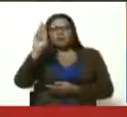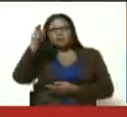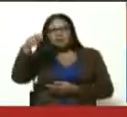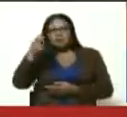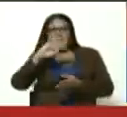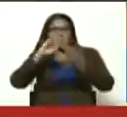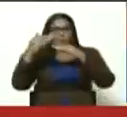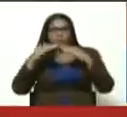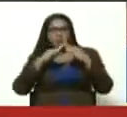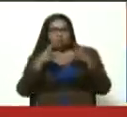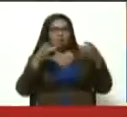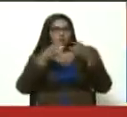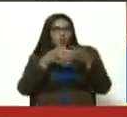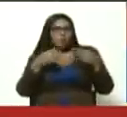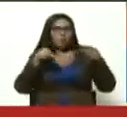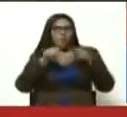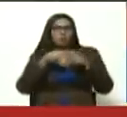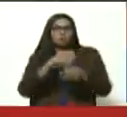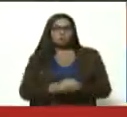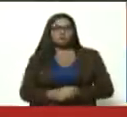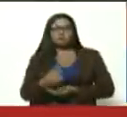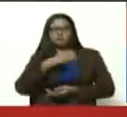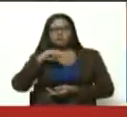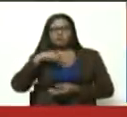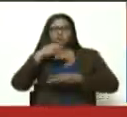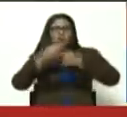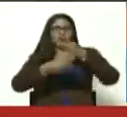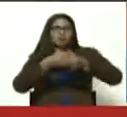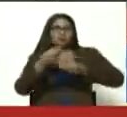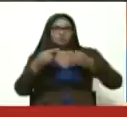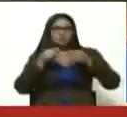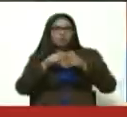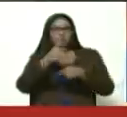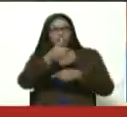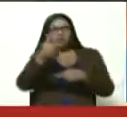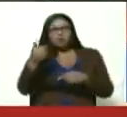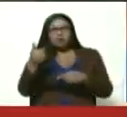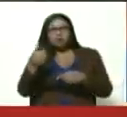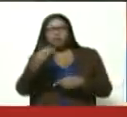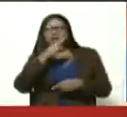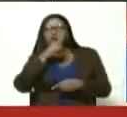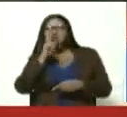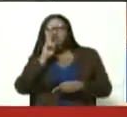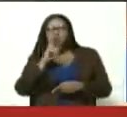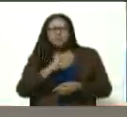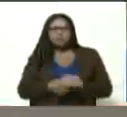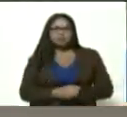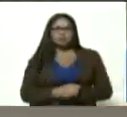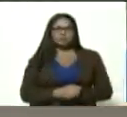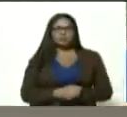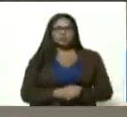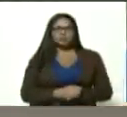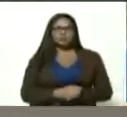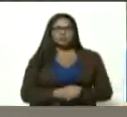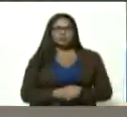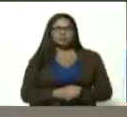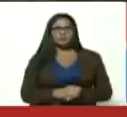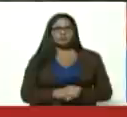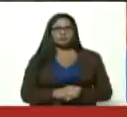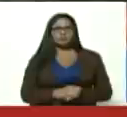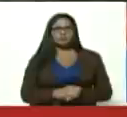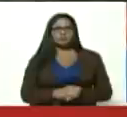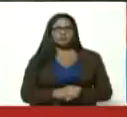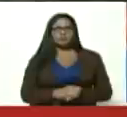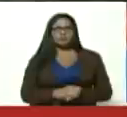de comunidad y los equipos y estamos nosotros revisando cada nombre pues también